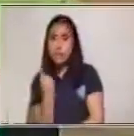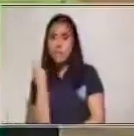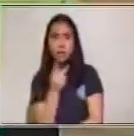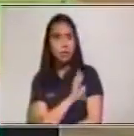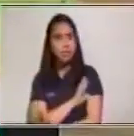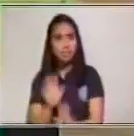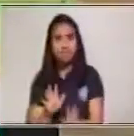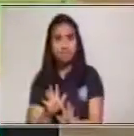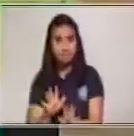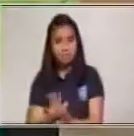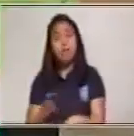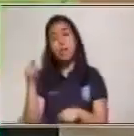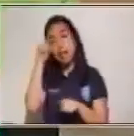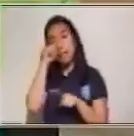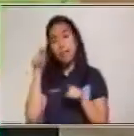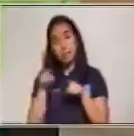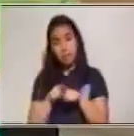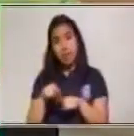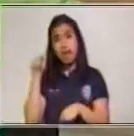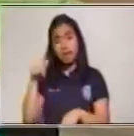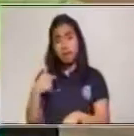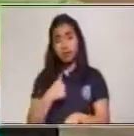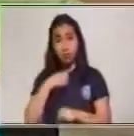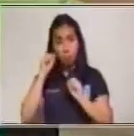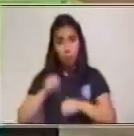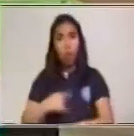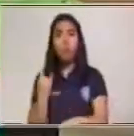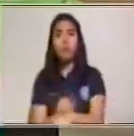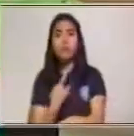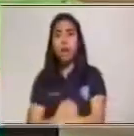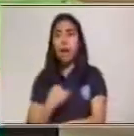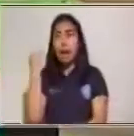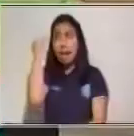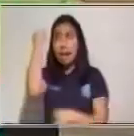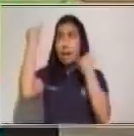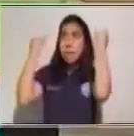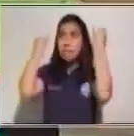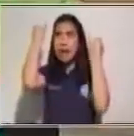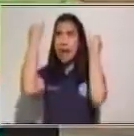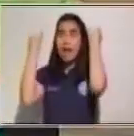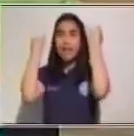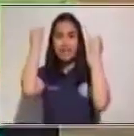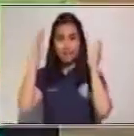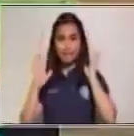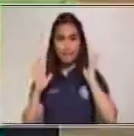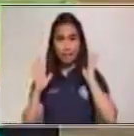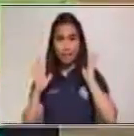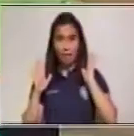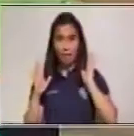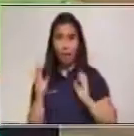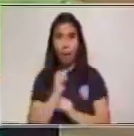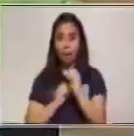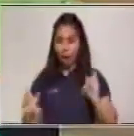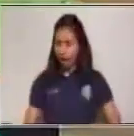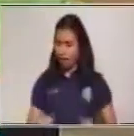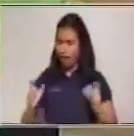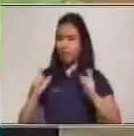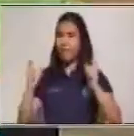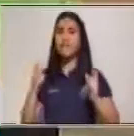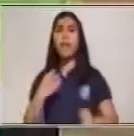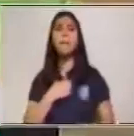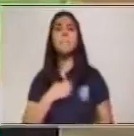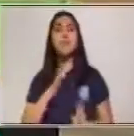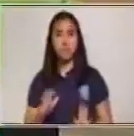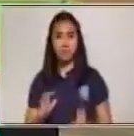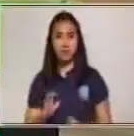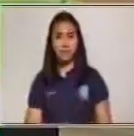la imaginación y el pensamiento lógico. ¿Por qué? Porque puedes utilizar la creatividad para elaborar tu mapa mental. Son